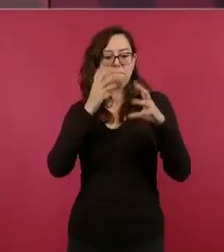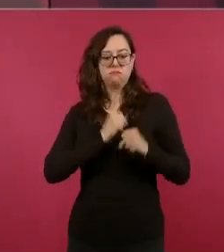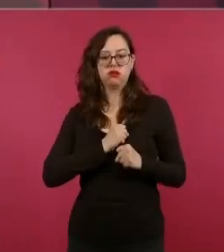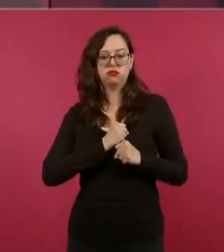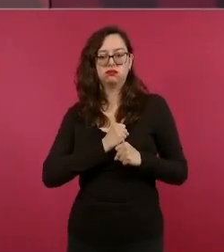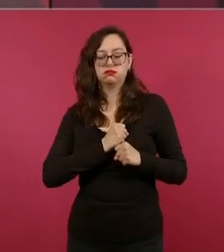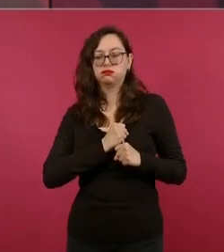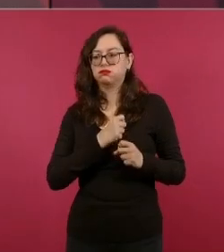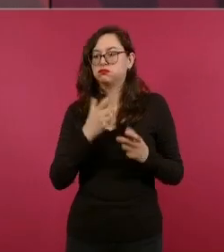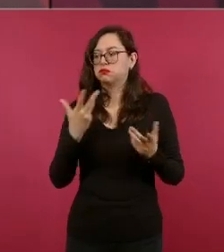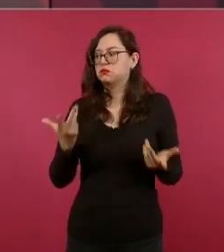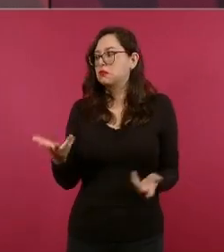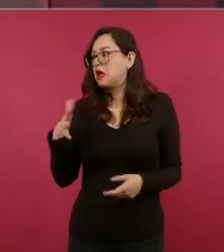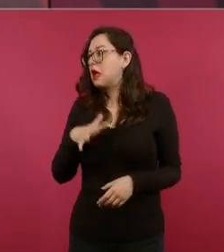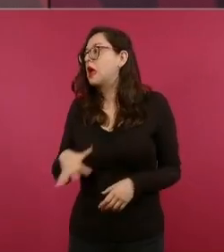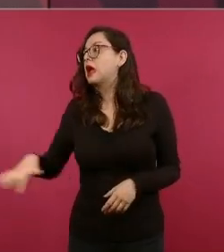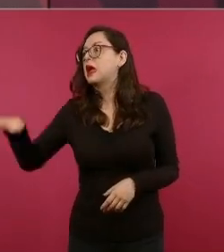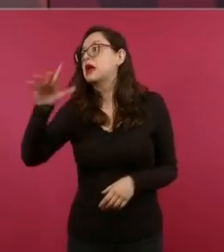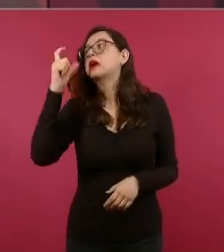a Cuernavaca,